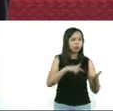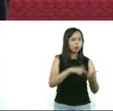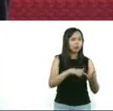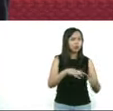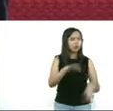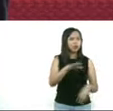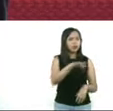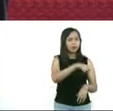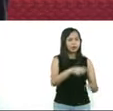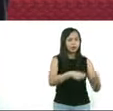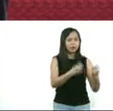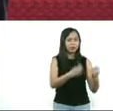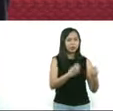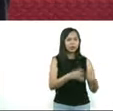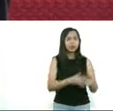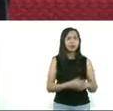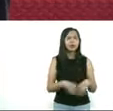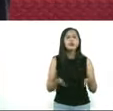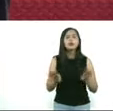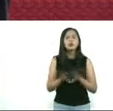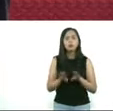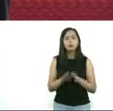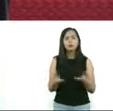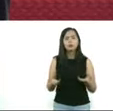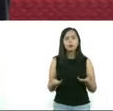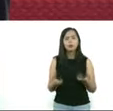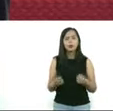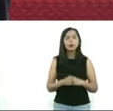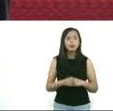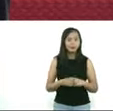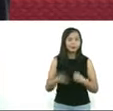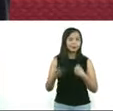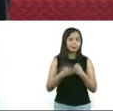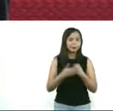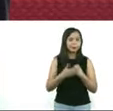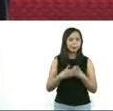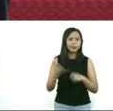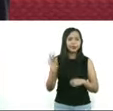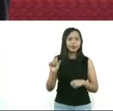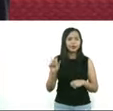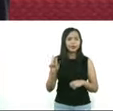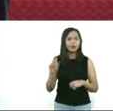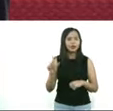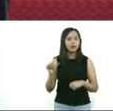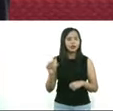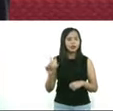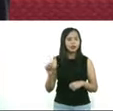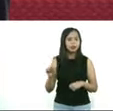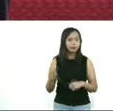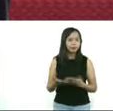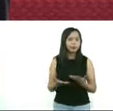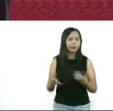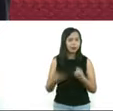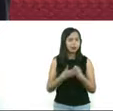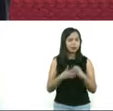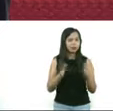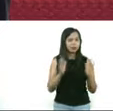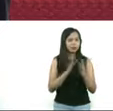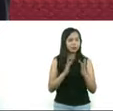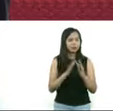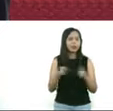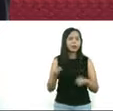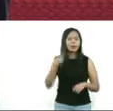el medio. Pues tienes razón. Vamos a pedirle a Fadlala que se ponga en contacto y que nos